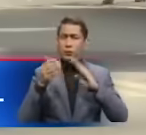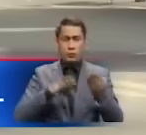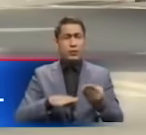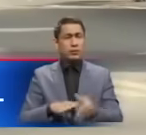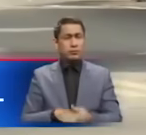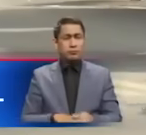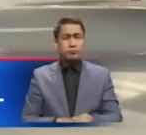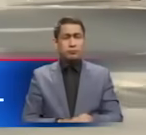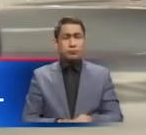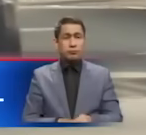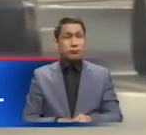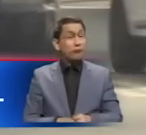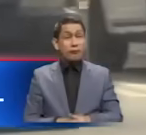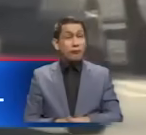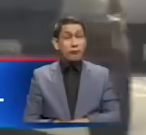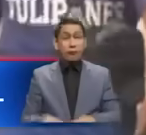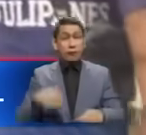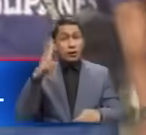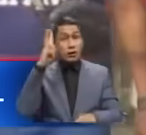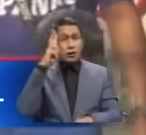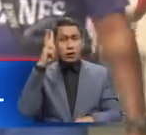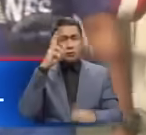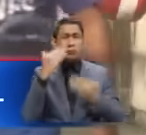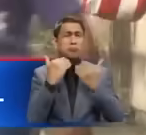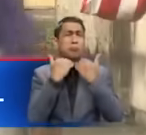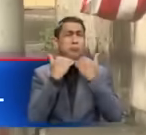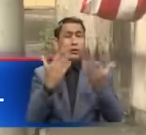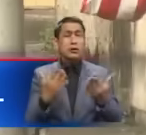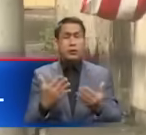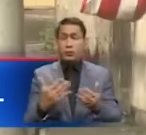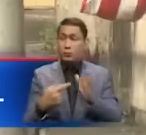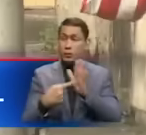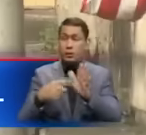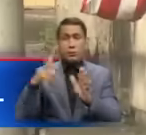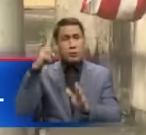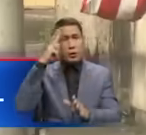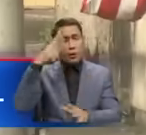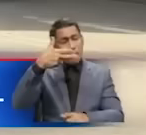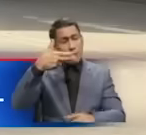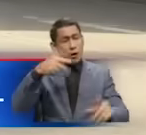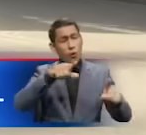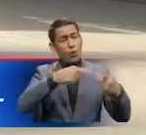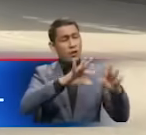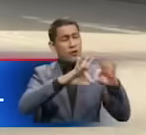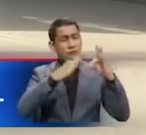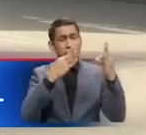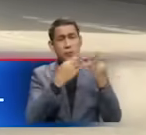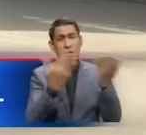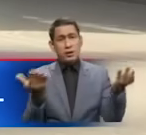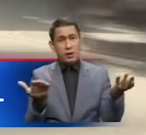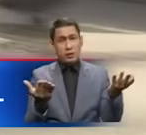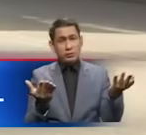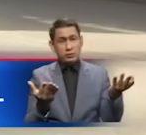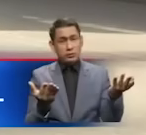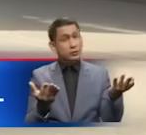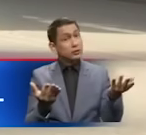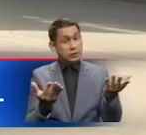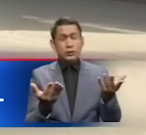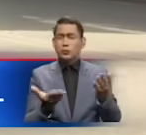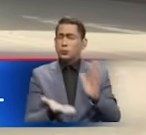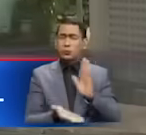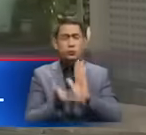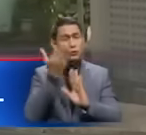nomás, porque déjeme decirle, no tienen temor de Dios, porque le disparan a la familia entera, a veces a una persona que busquen y los matan es a todos. Y así no debe ser, debe